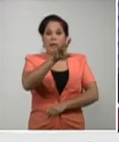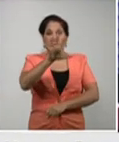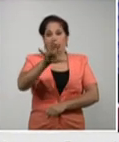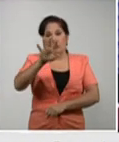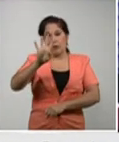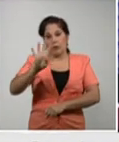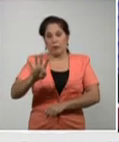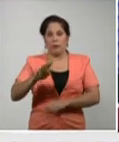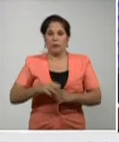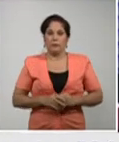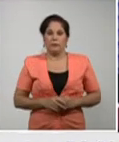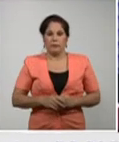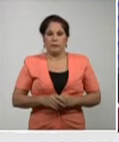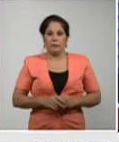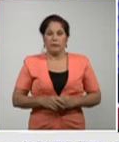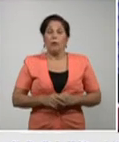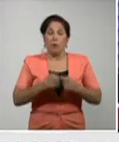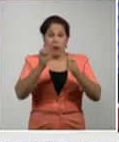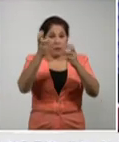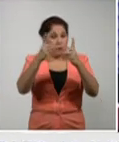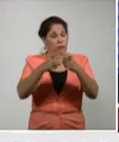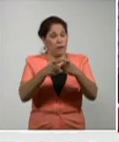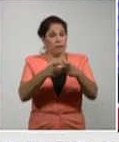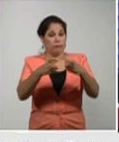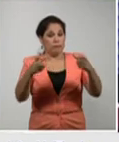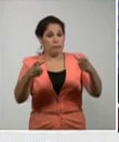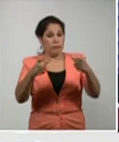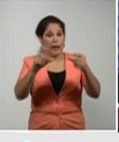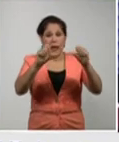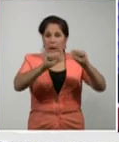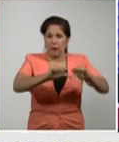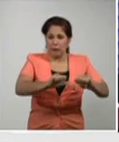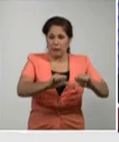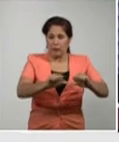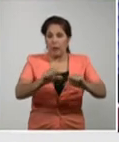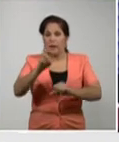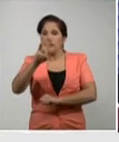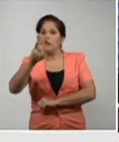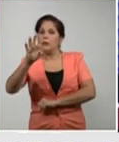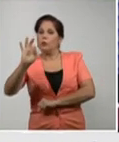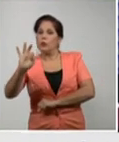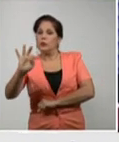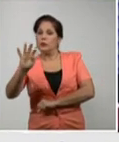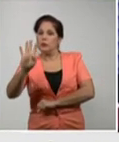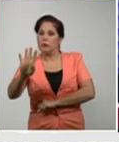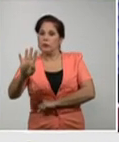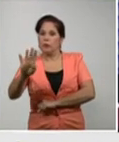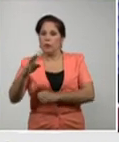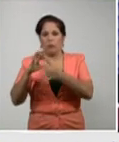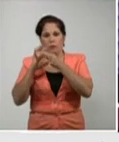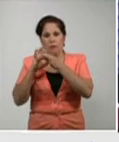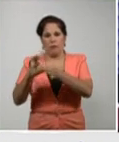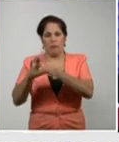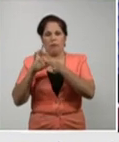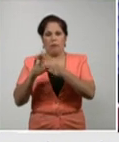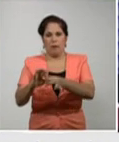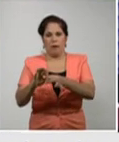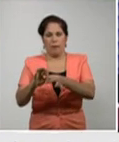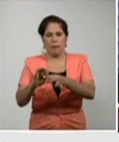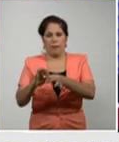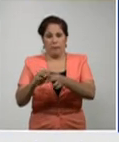154, una cifra elevada, de críticos y 384 graves. Si vamos al